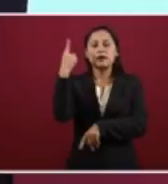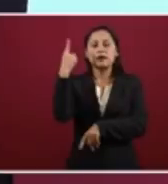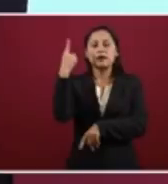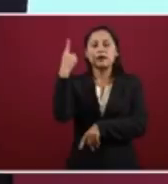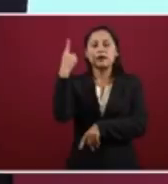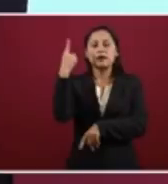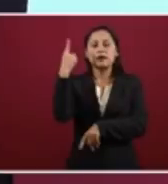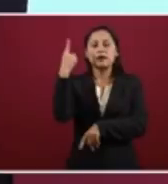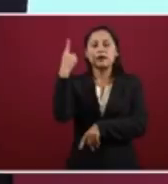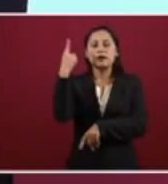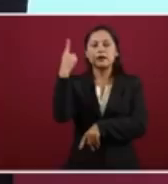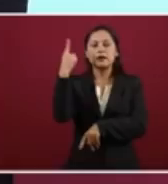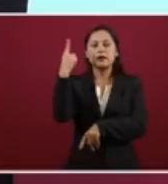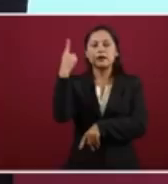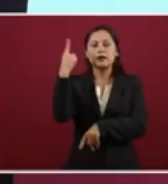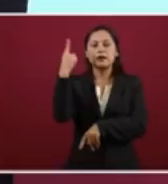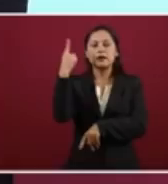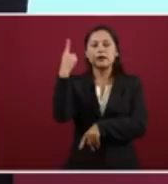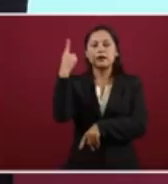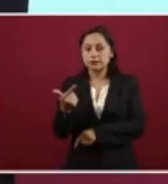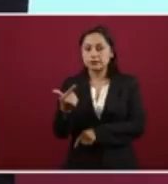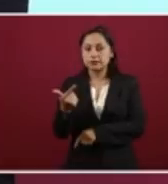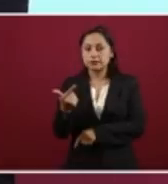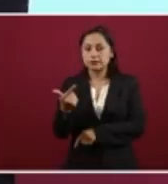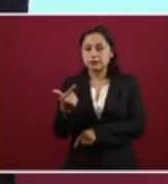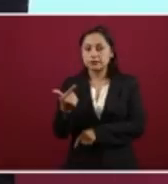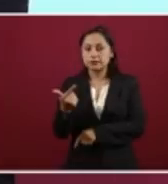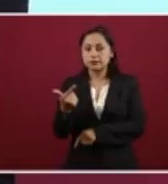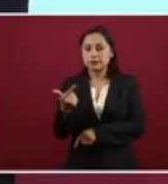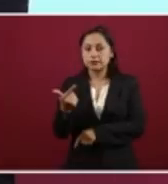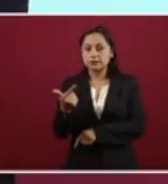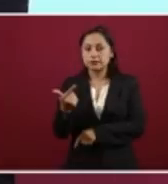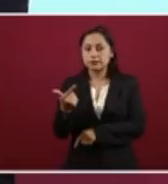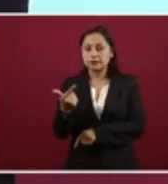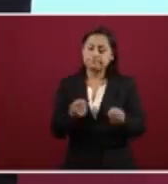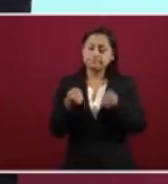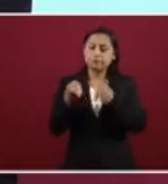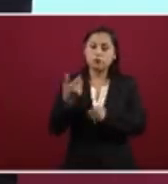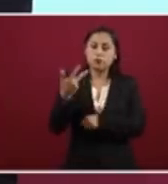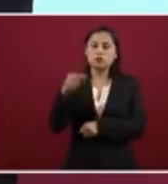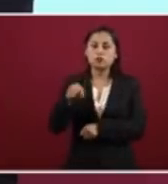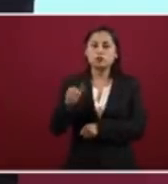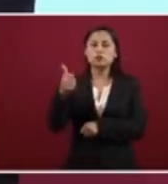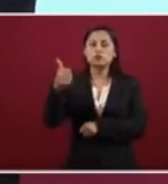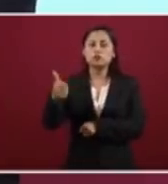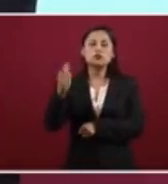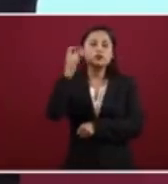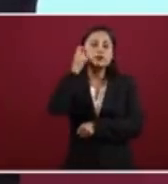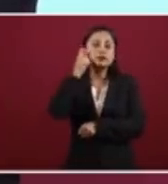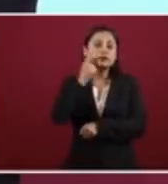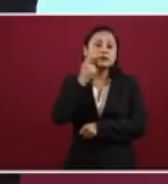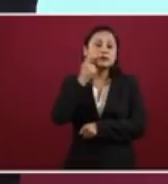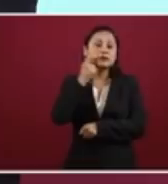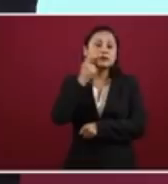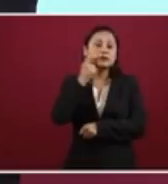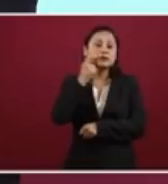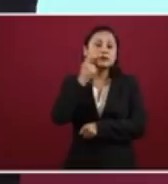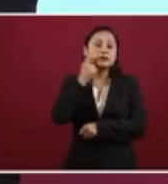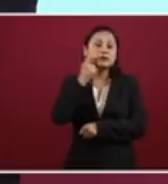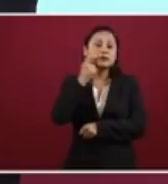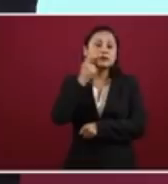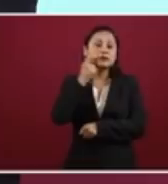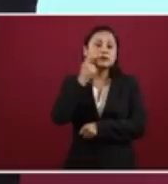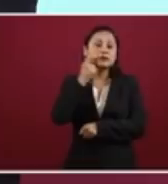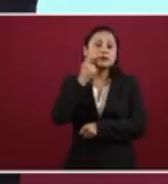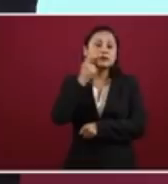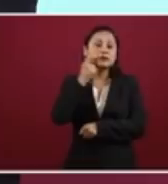Oaxaca, que provocó en esos años también un tsunami. De la mano de los gobiernos estatales